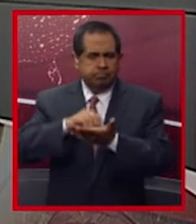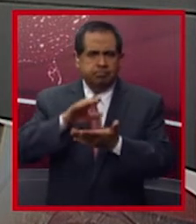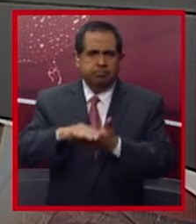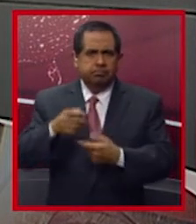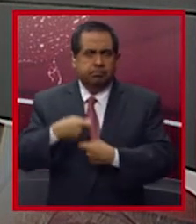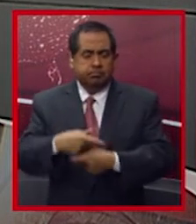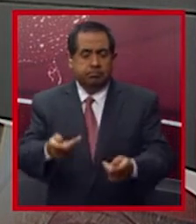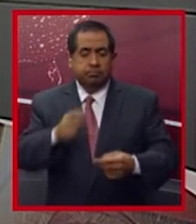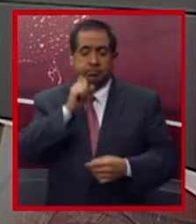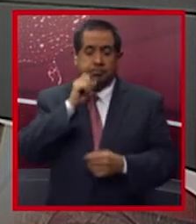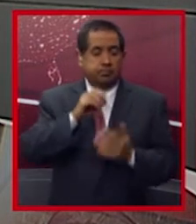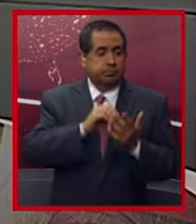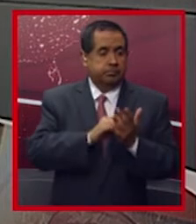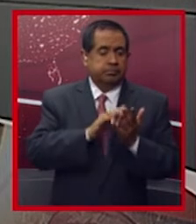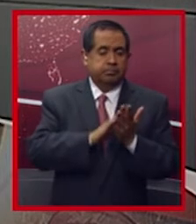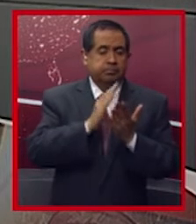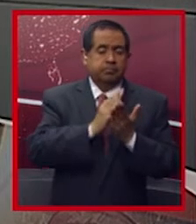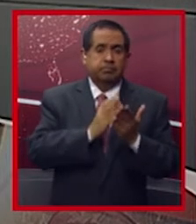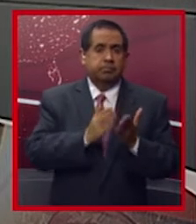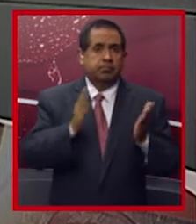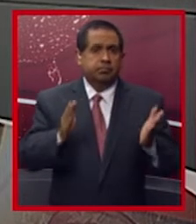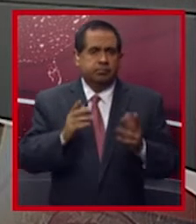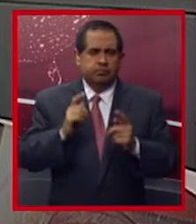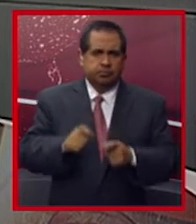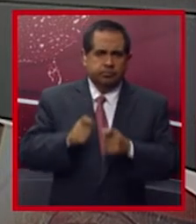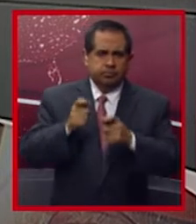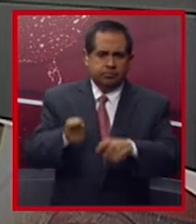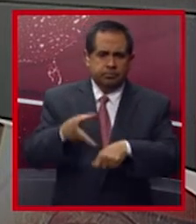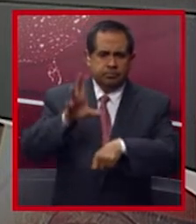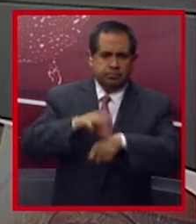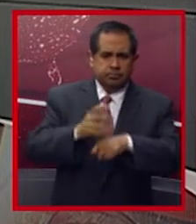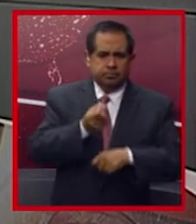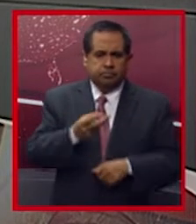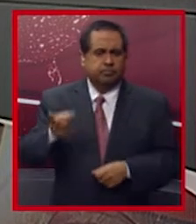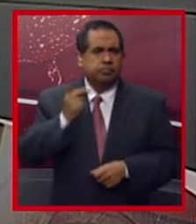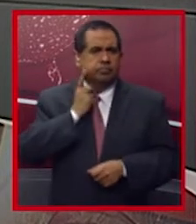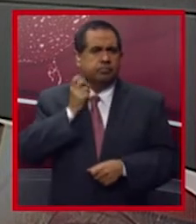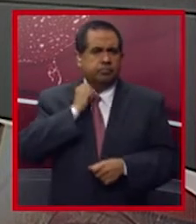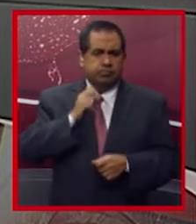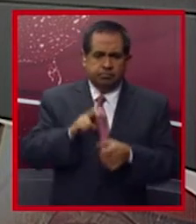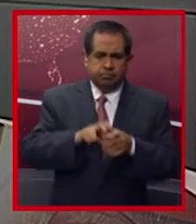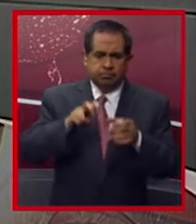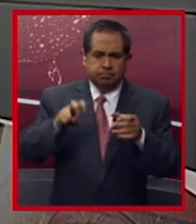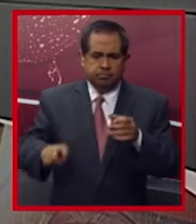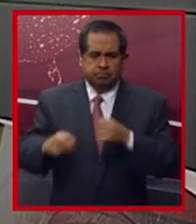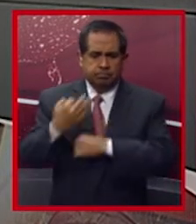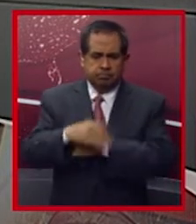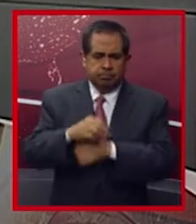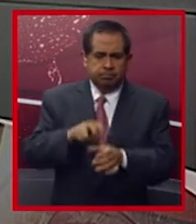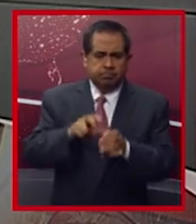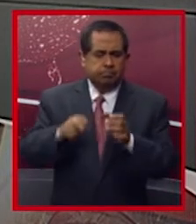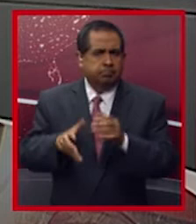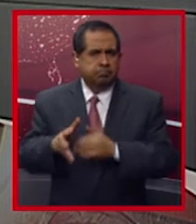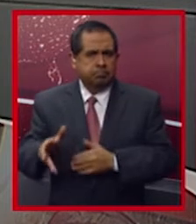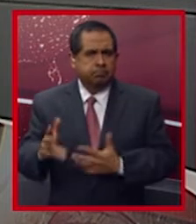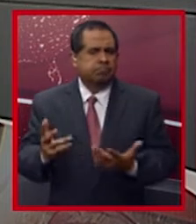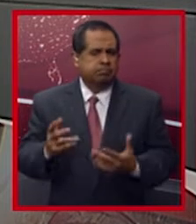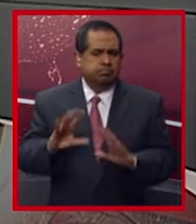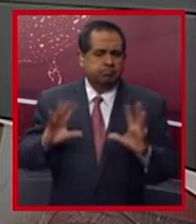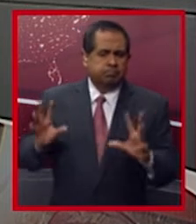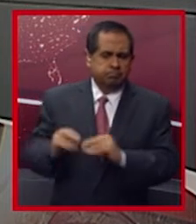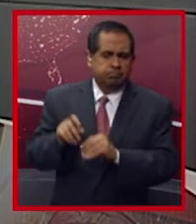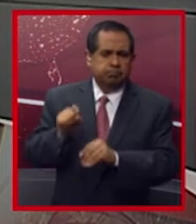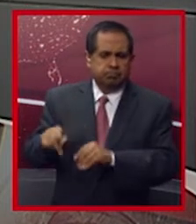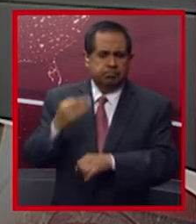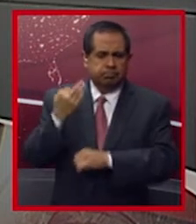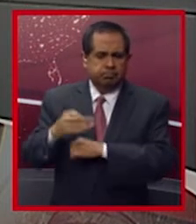un apartado de agenda política y se otorgaron licencias a los legisladores. Todo este trabajo que realiza la Comisión Permanente durante los recesos.